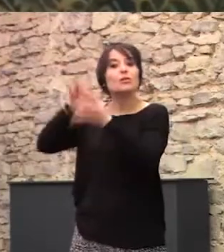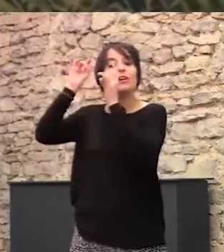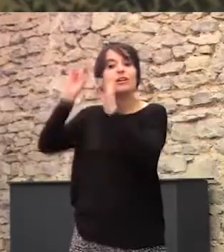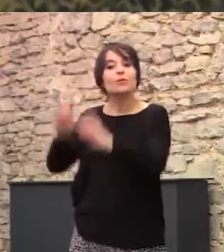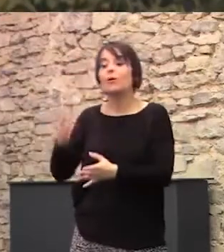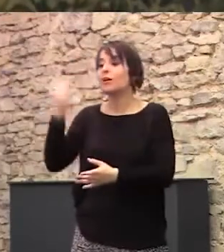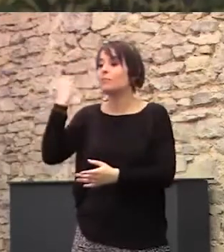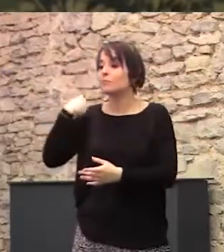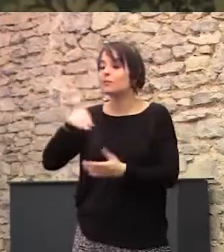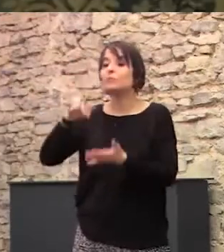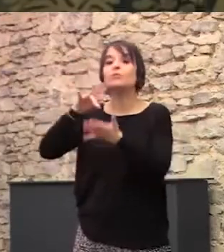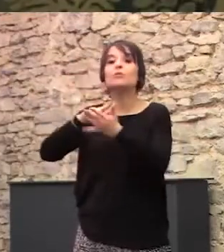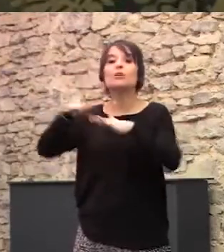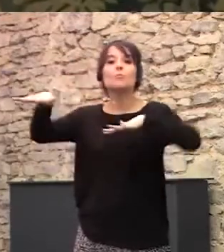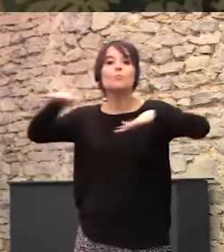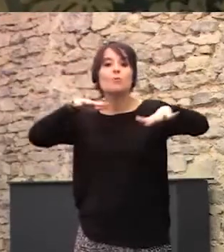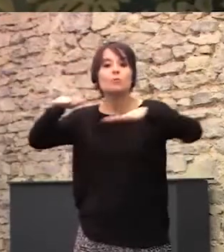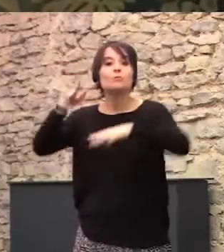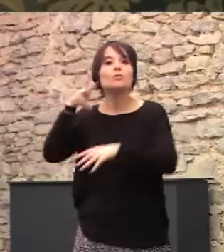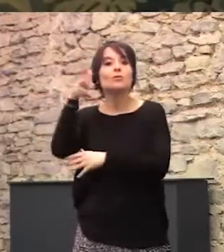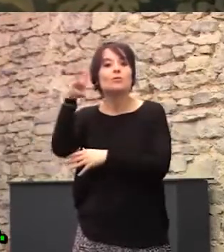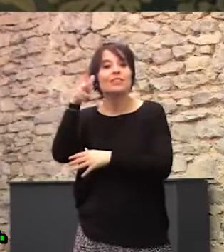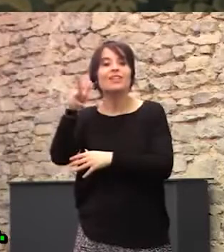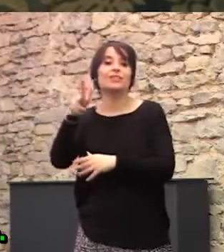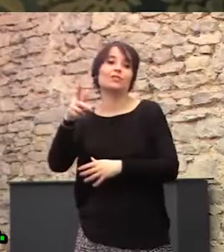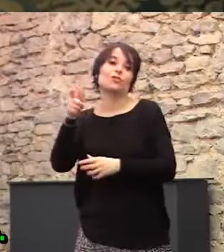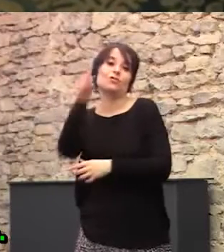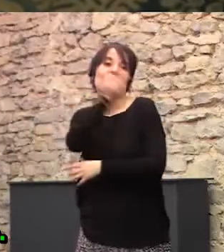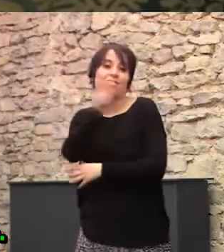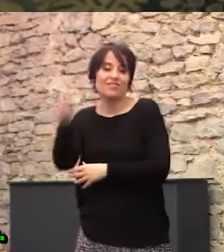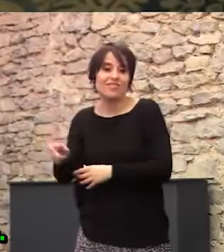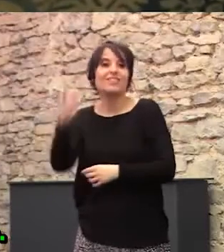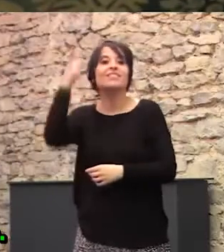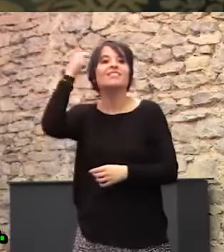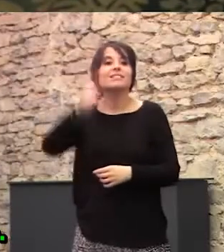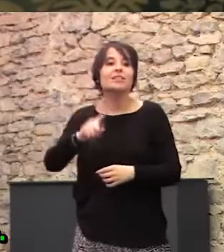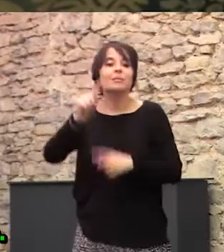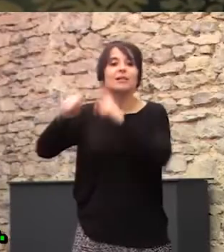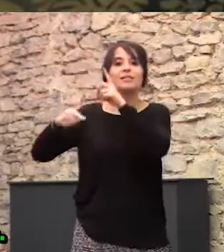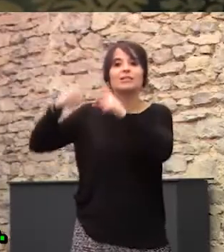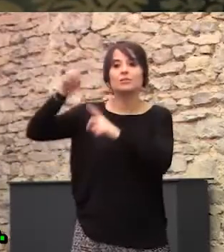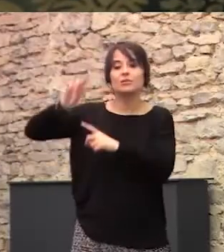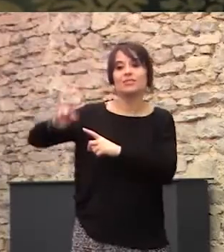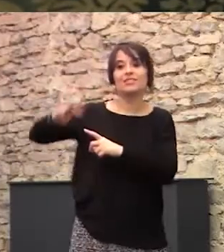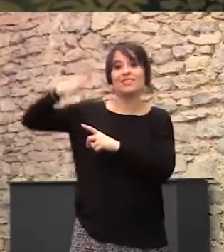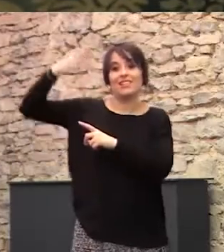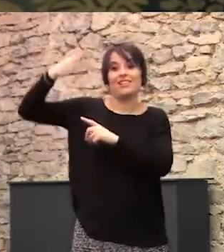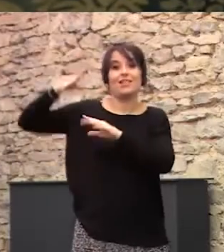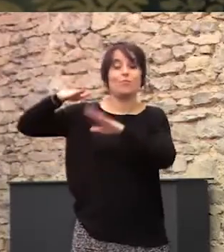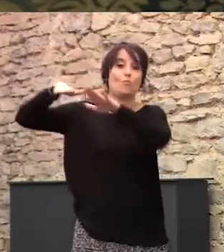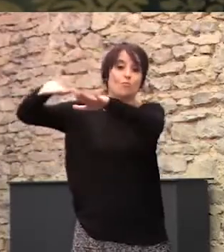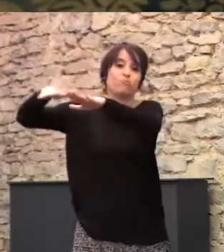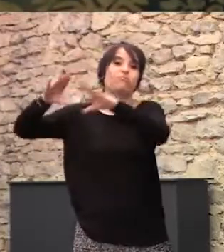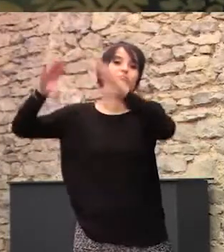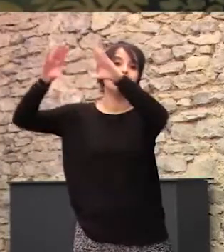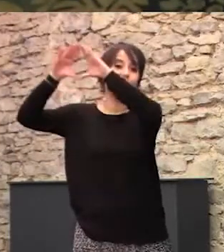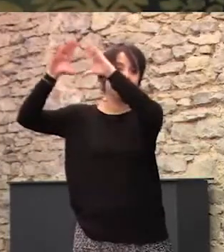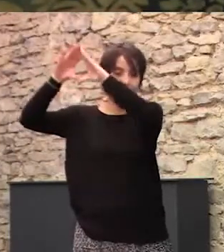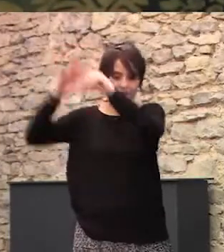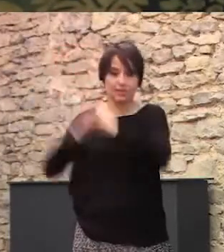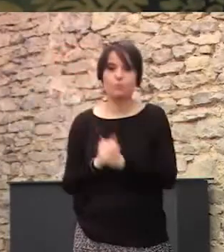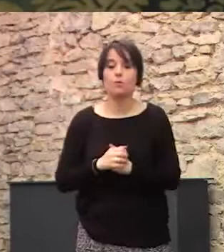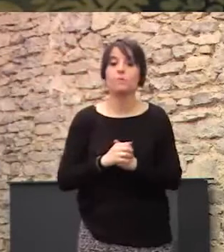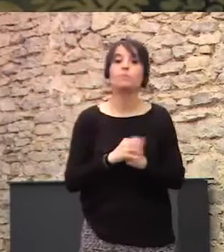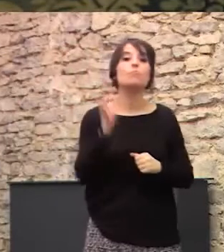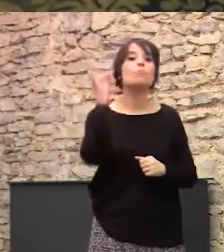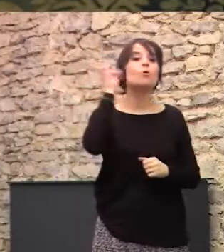del movimiento por la lucha de los derechos civiles y también en la tercera ola del feminismo, ¿no? Entonces, las mujeres